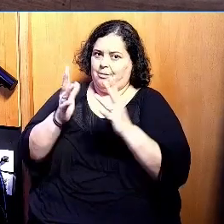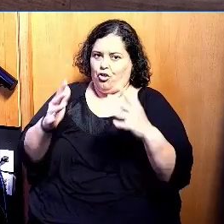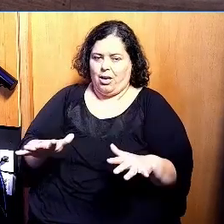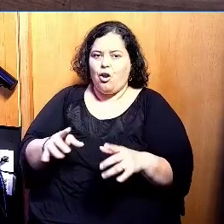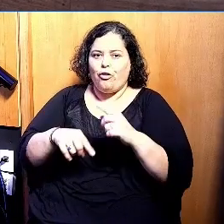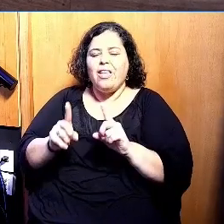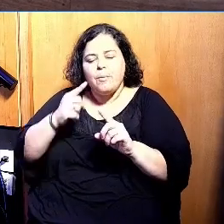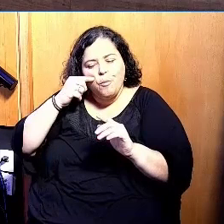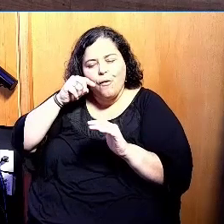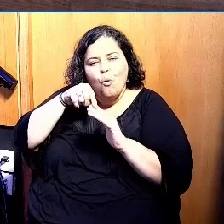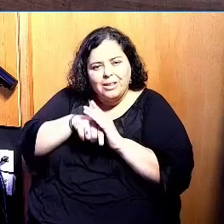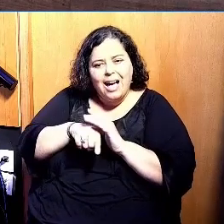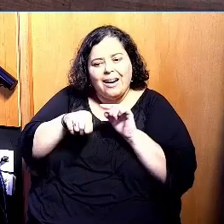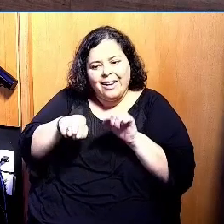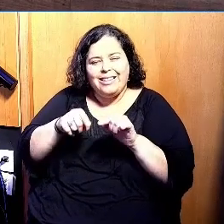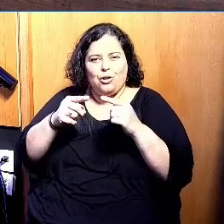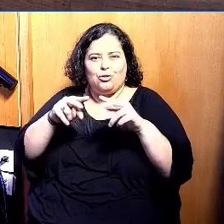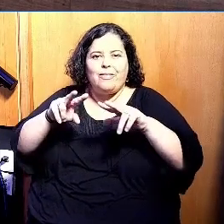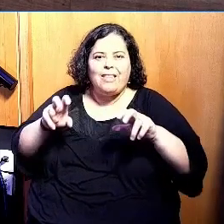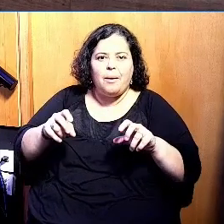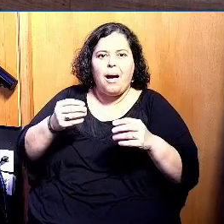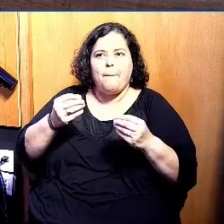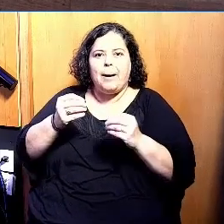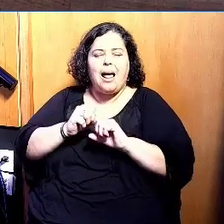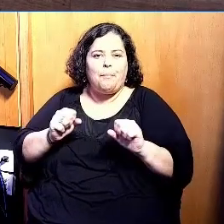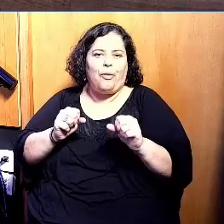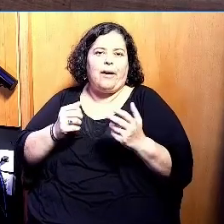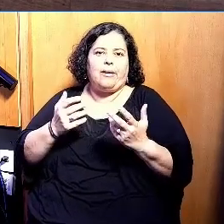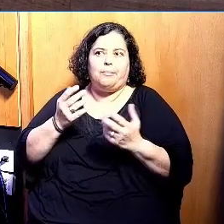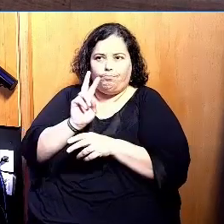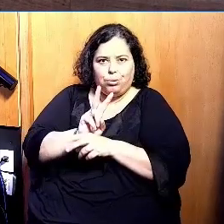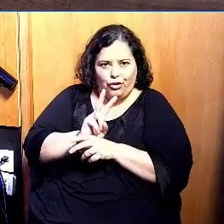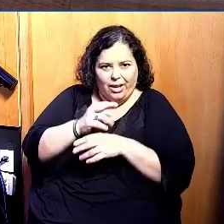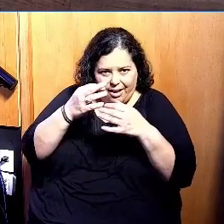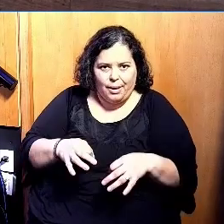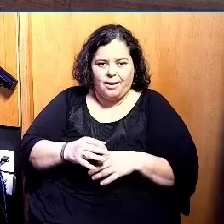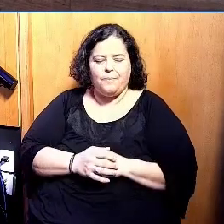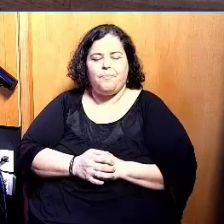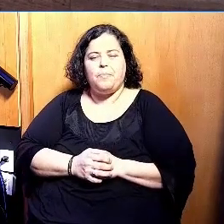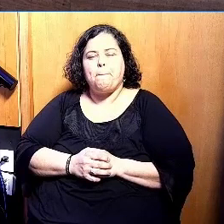algoritmos que podamos usar, no sé, machine learning para poder anonimizar.